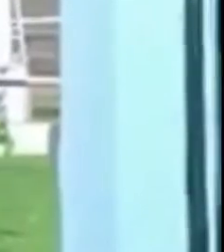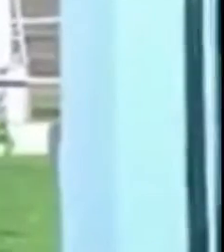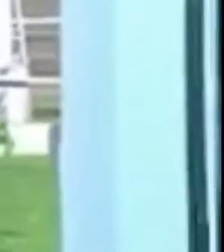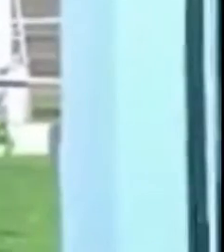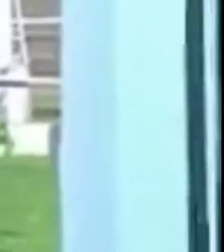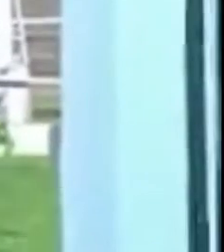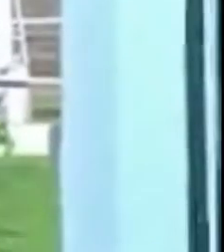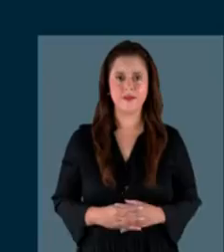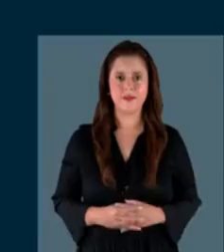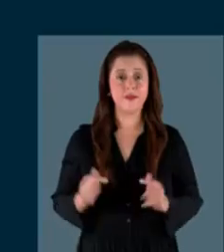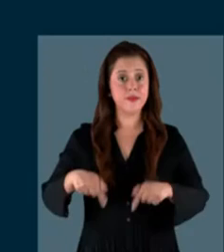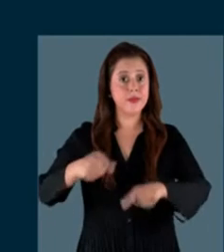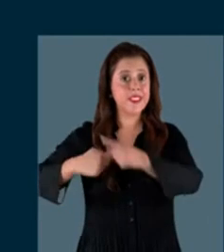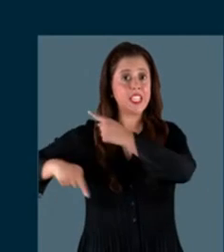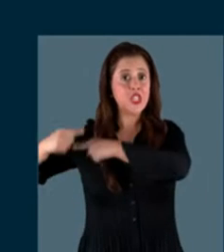disco.